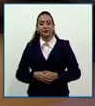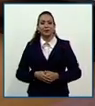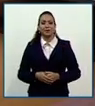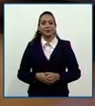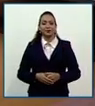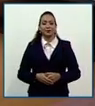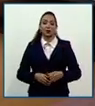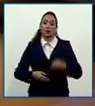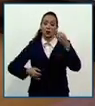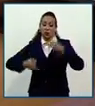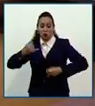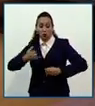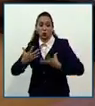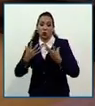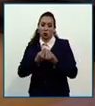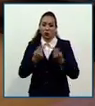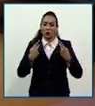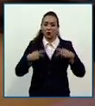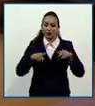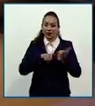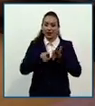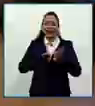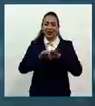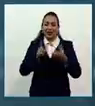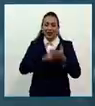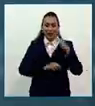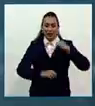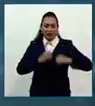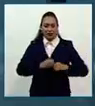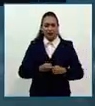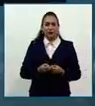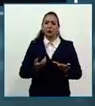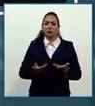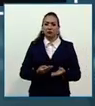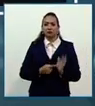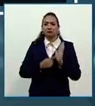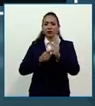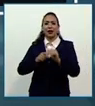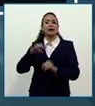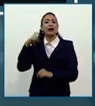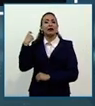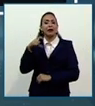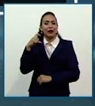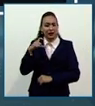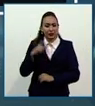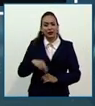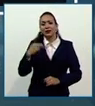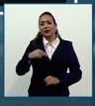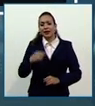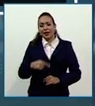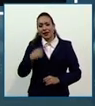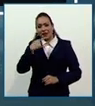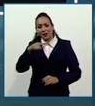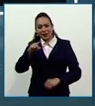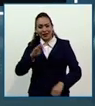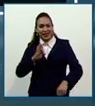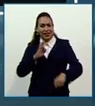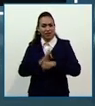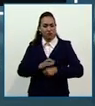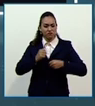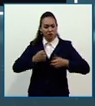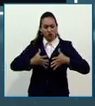Personas juzgadoras y trabajadoras del Poder Judicial de la Federación presentaron en Querétaro lo que denominaron la demanda de amparo madre